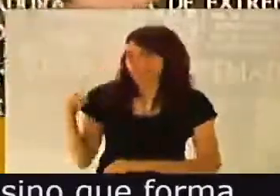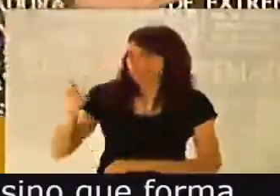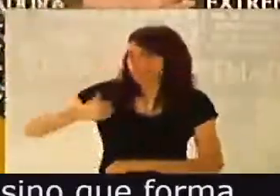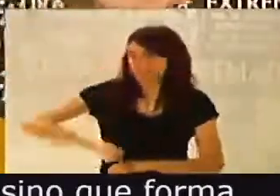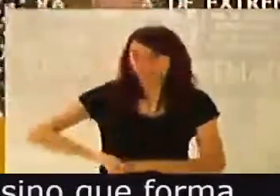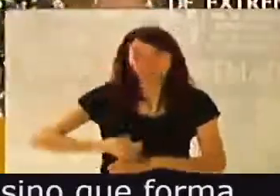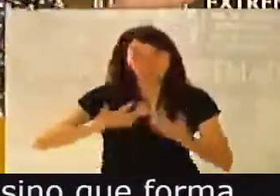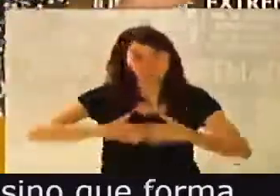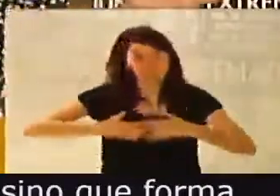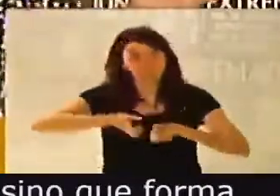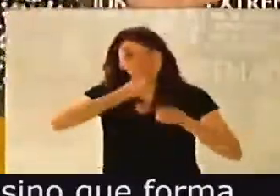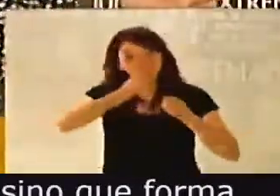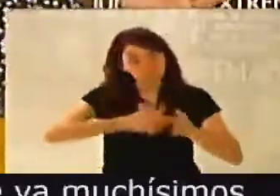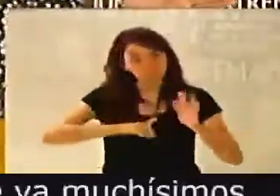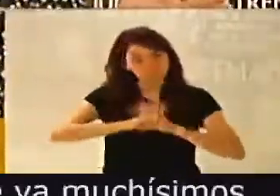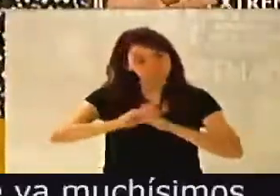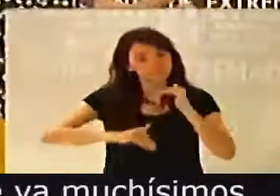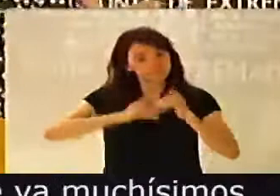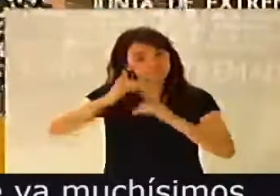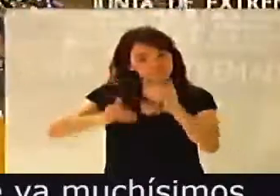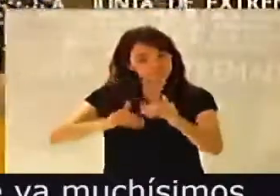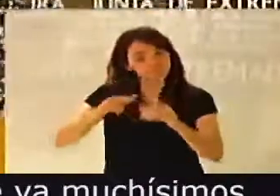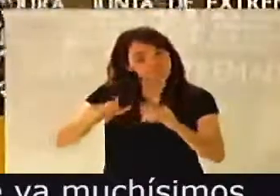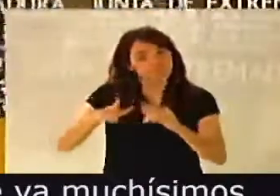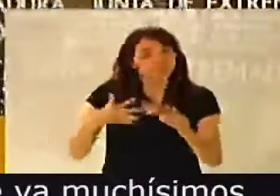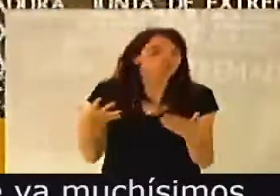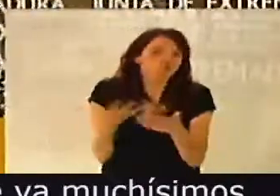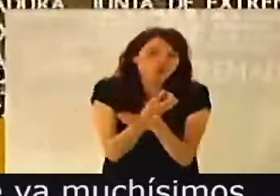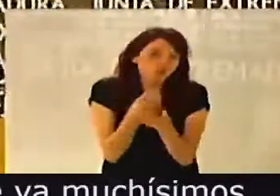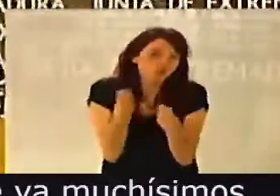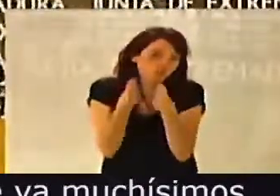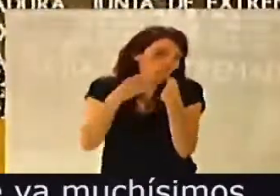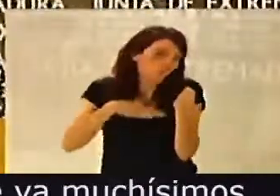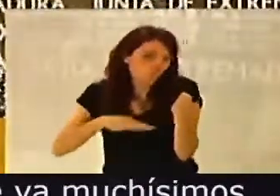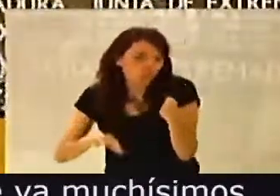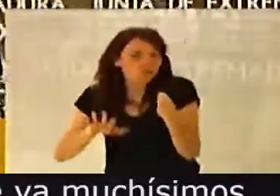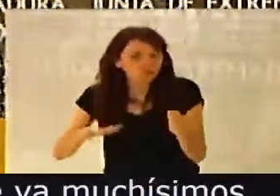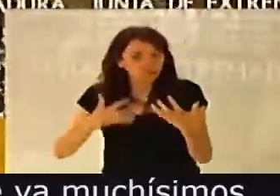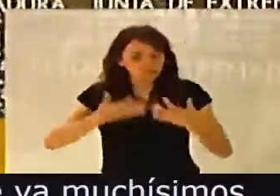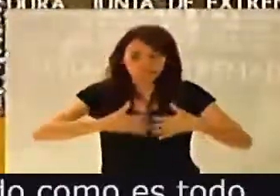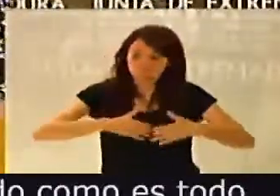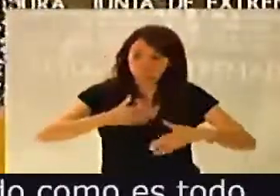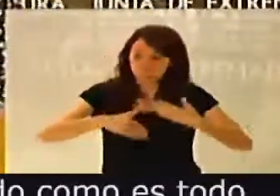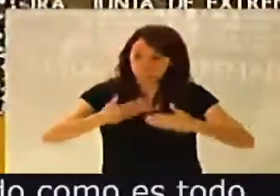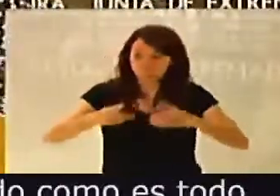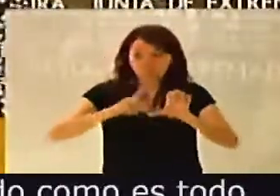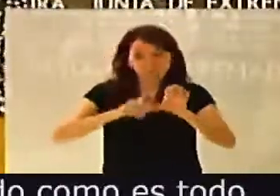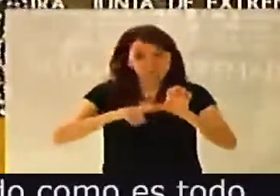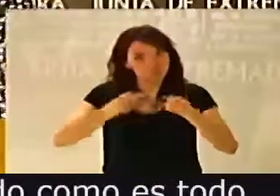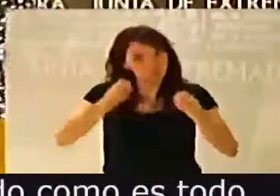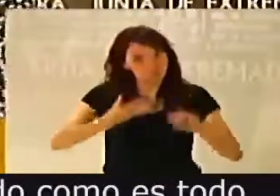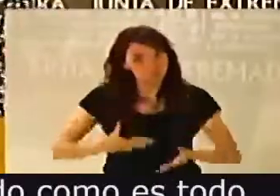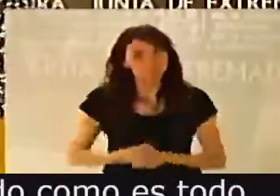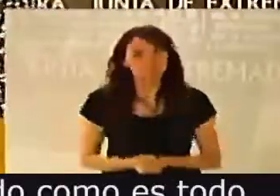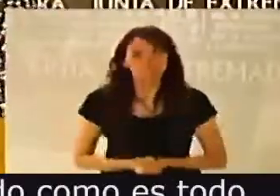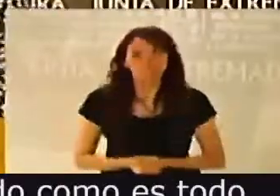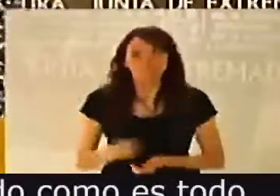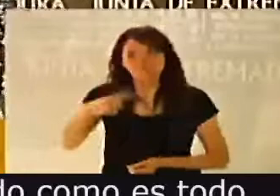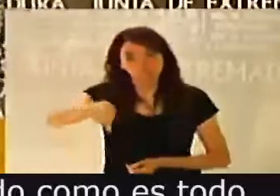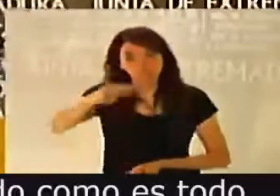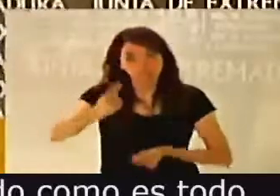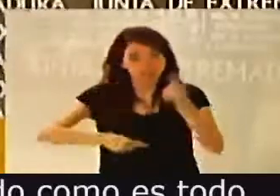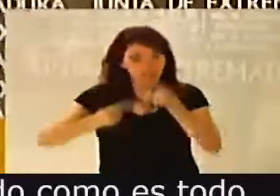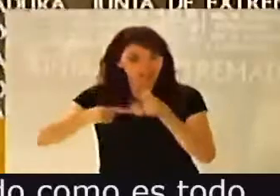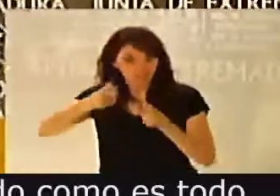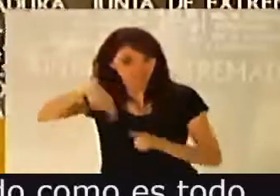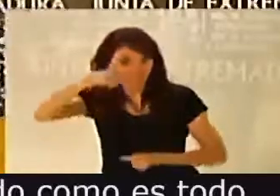bien, siendo como es todo susceptible de mejora, pero que funciona bien en nuestra comunidad autónoma. Porque tengan algunos datos que saben que siempre me